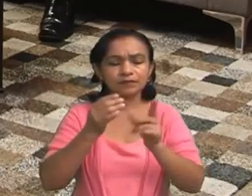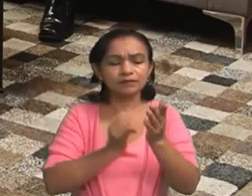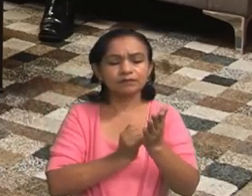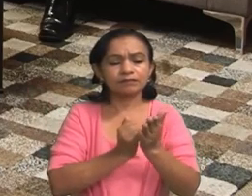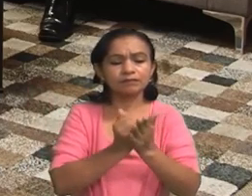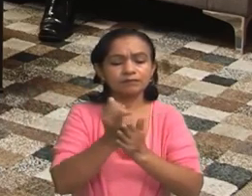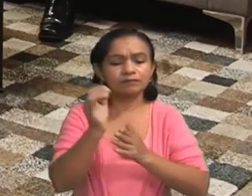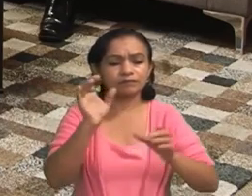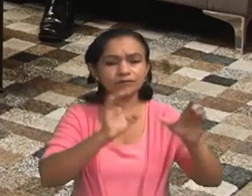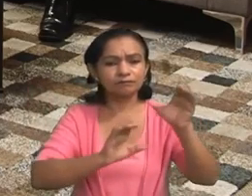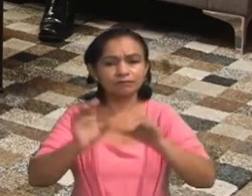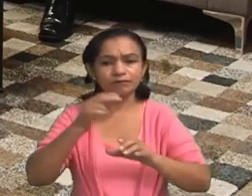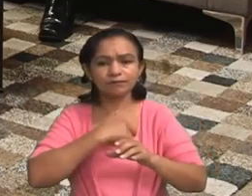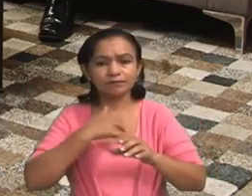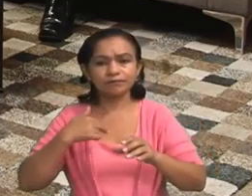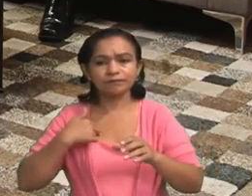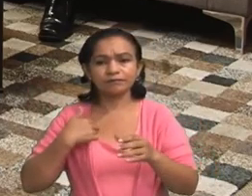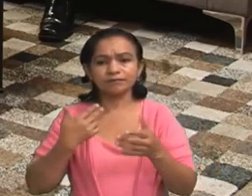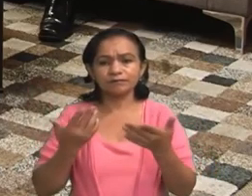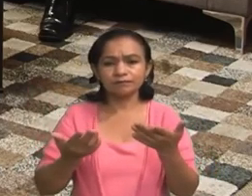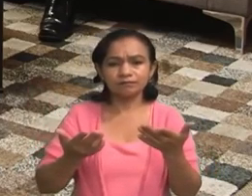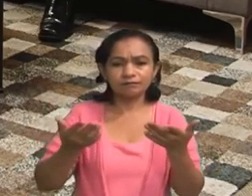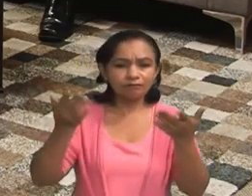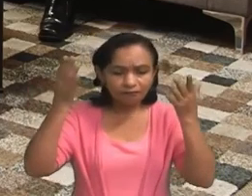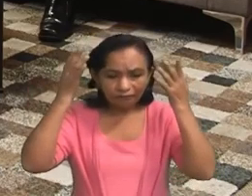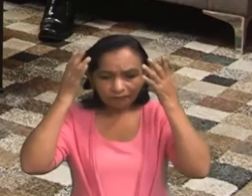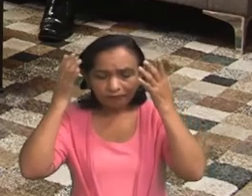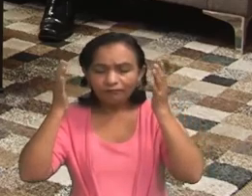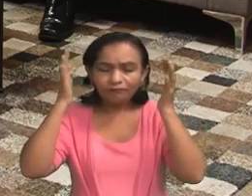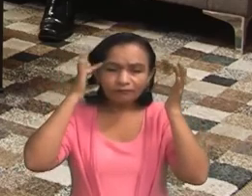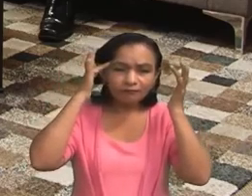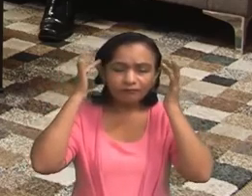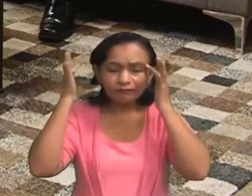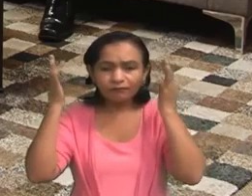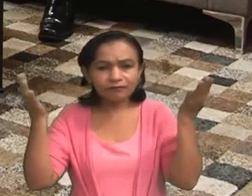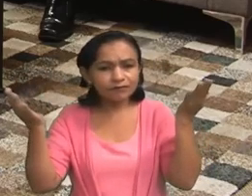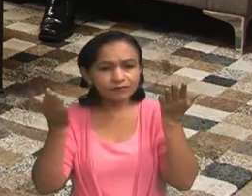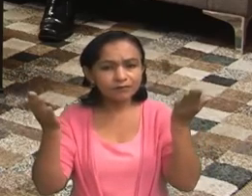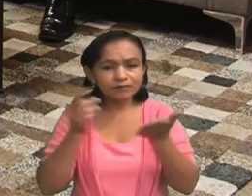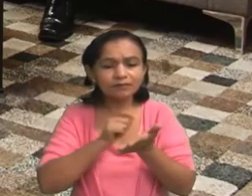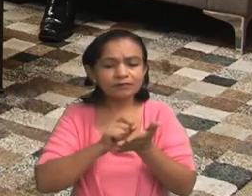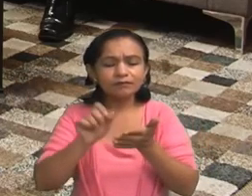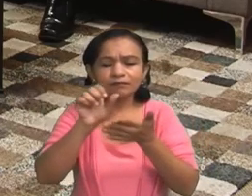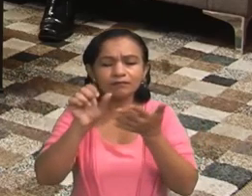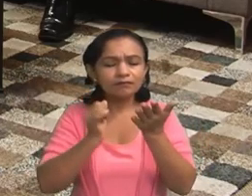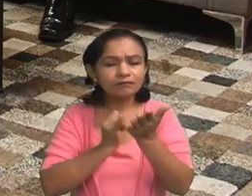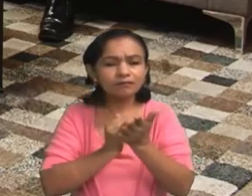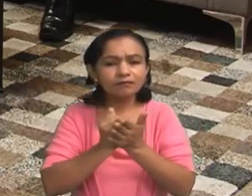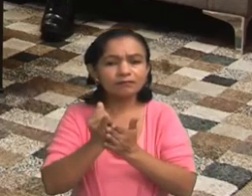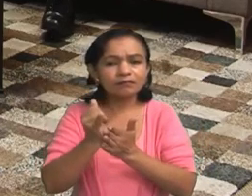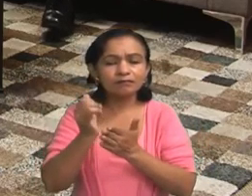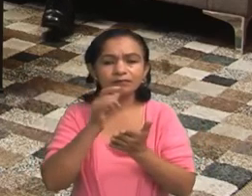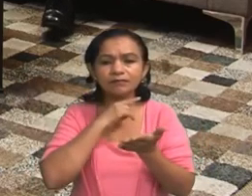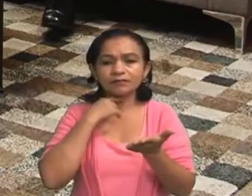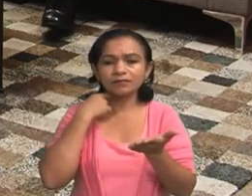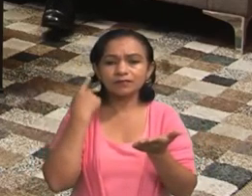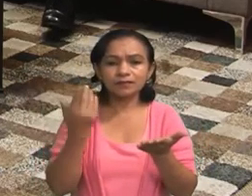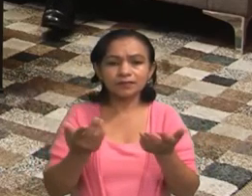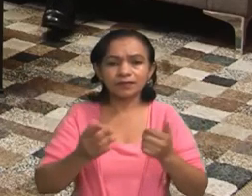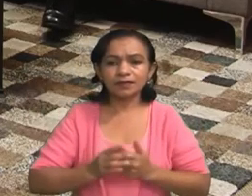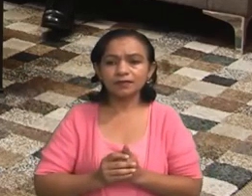científica azotando sus cráneos, preocupados todos por escribir artículos científicos sobre una realidad,